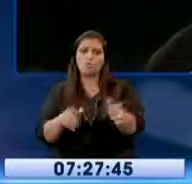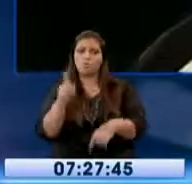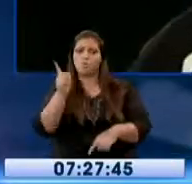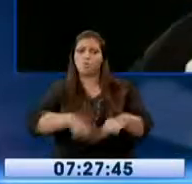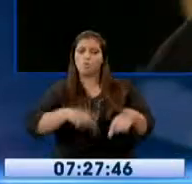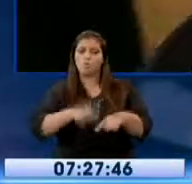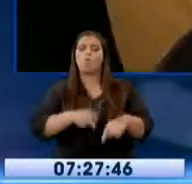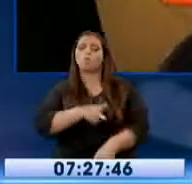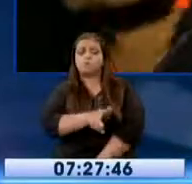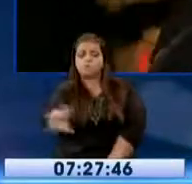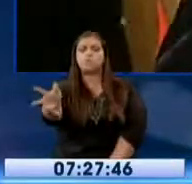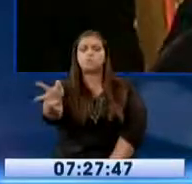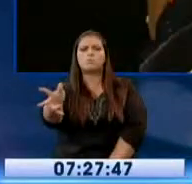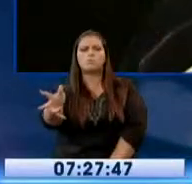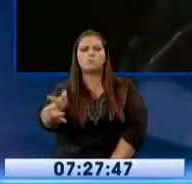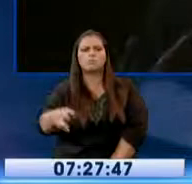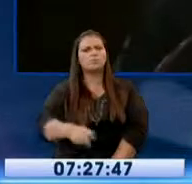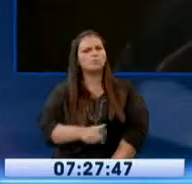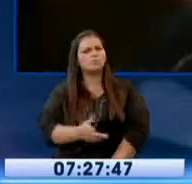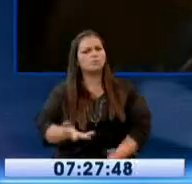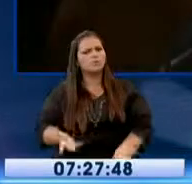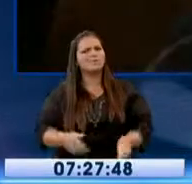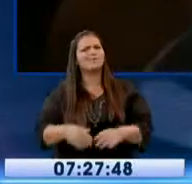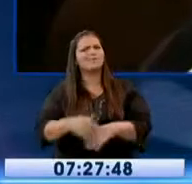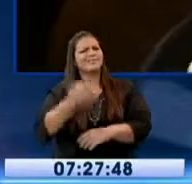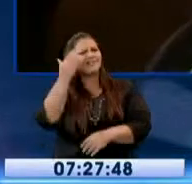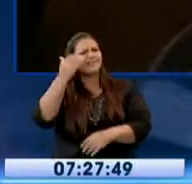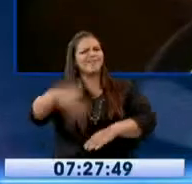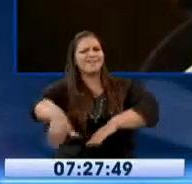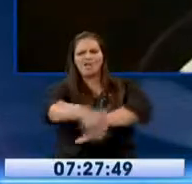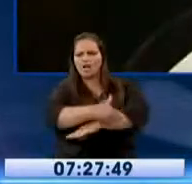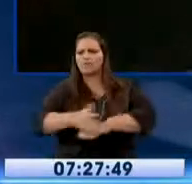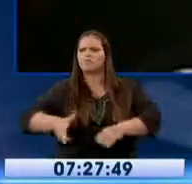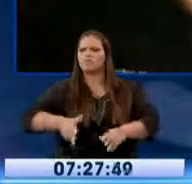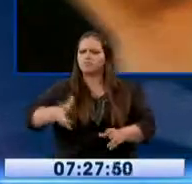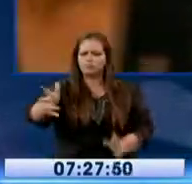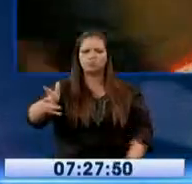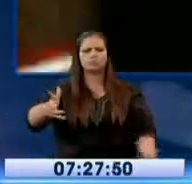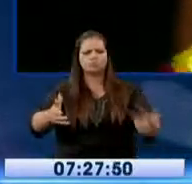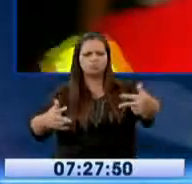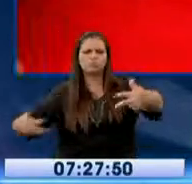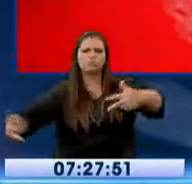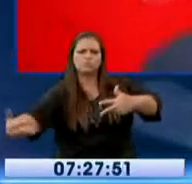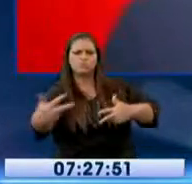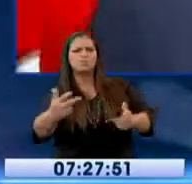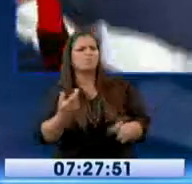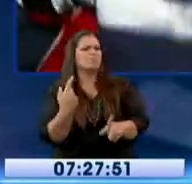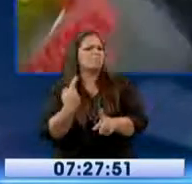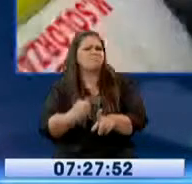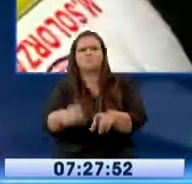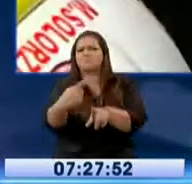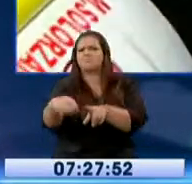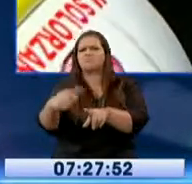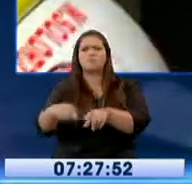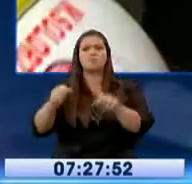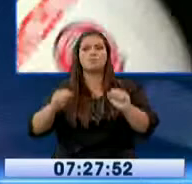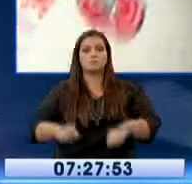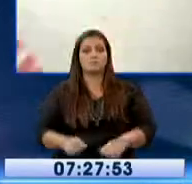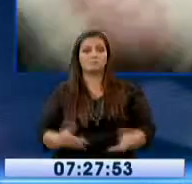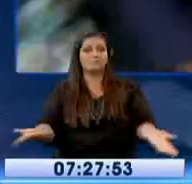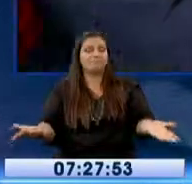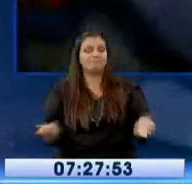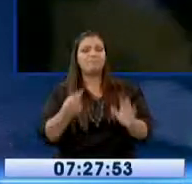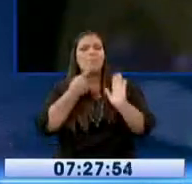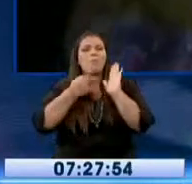Y sí, etcétera, etcétera, ciertas calles. Habiendo tanta calle alterna, usted va por Urdesa y ve cómo hay la montonera de